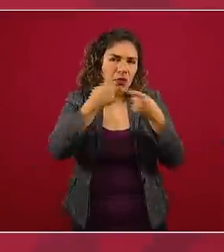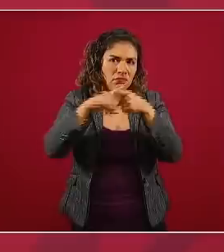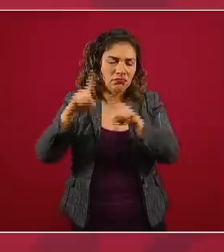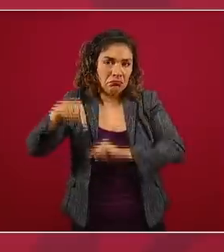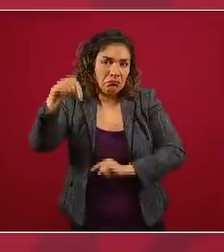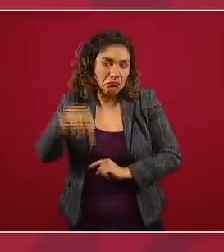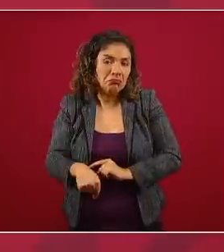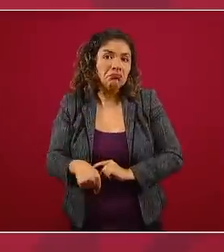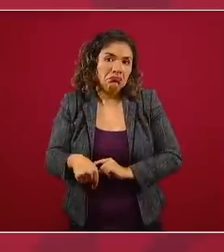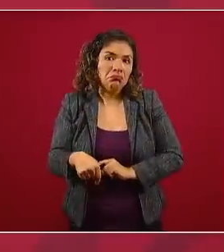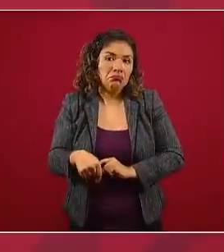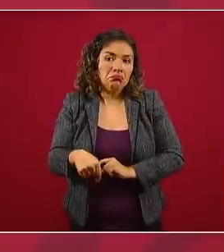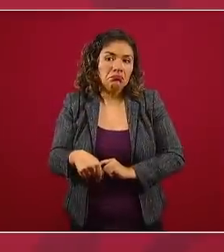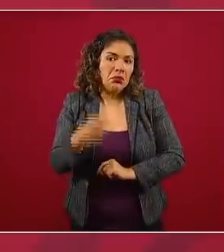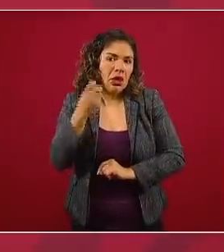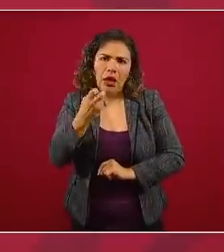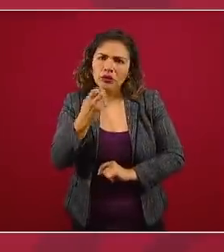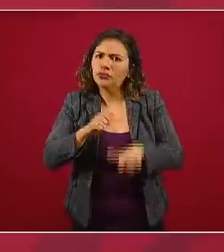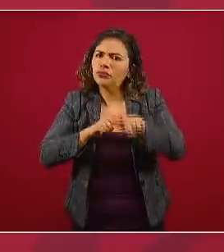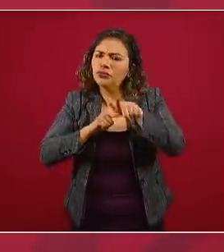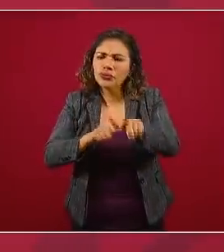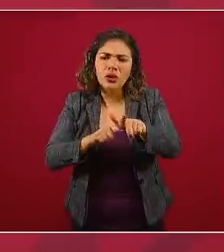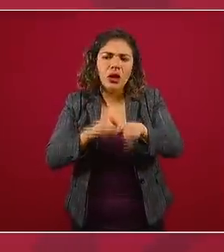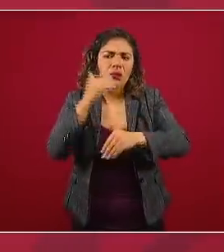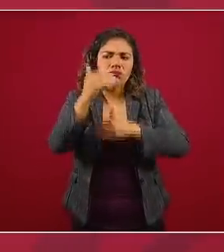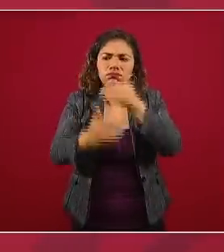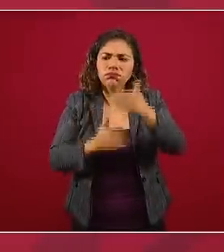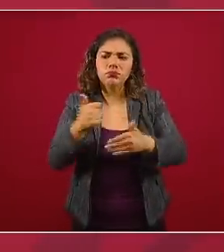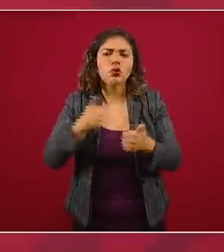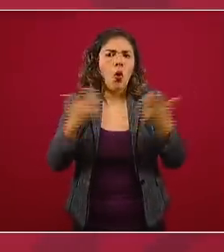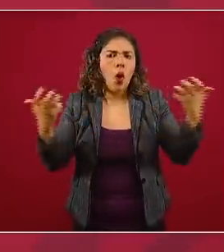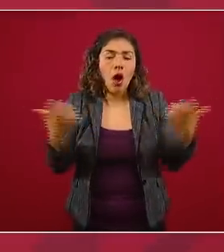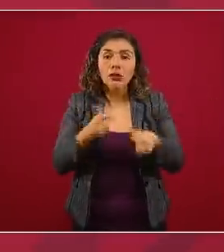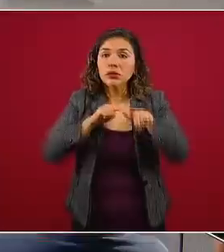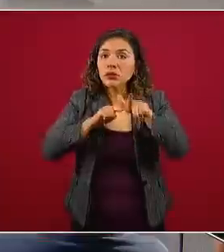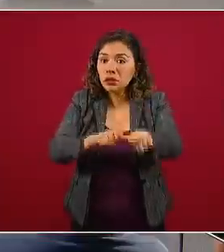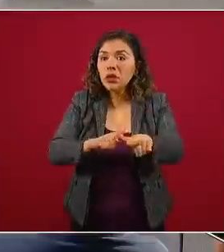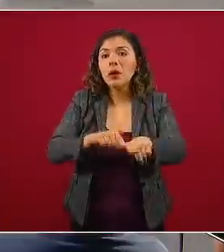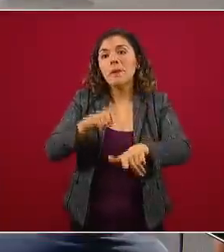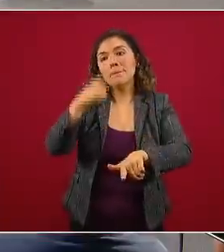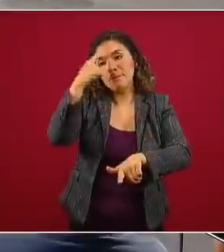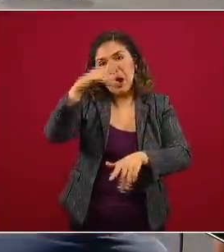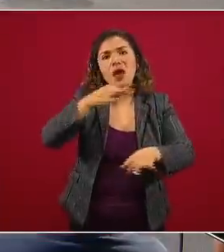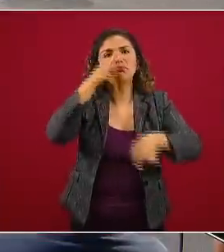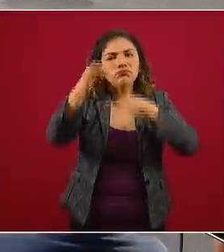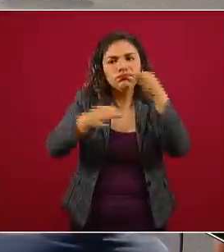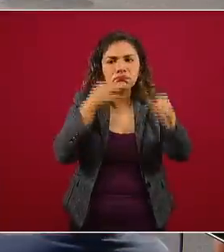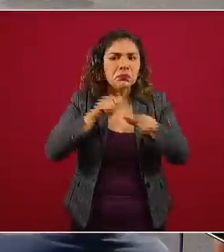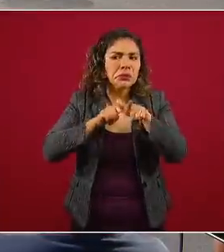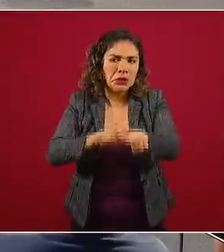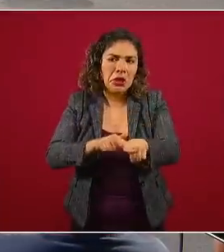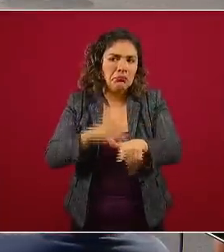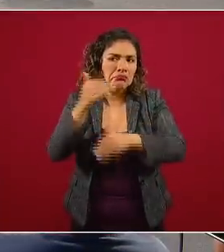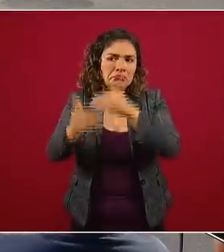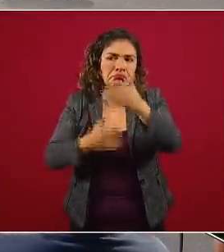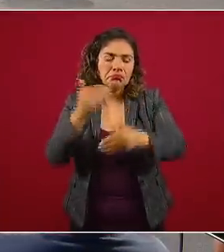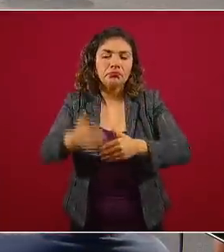y eso lo vamos a seguir haciendo se va a seguir haciendo la promoción